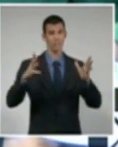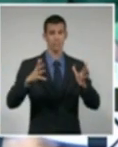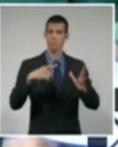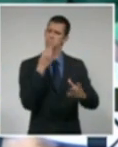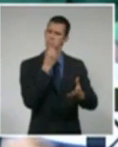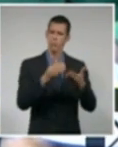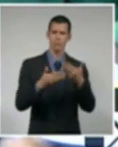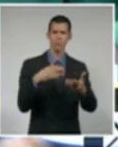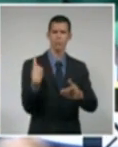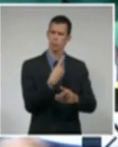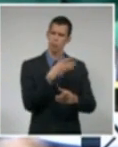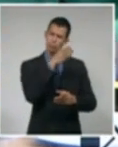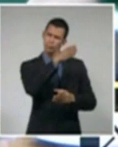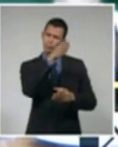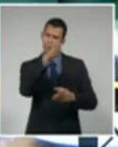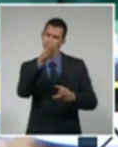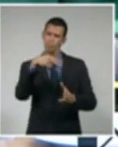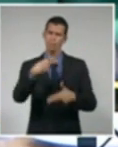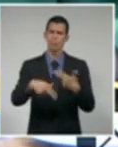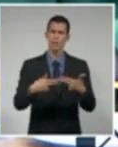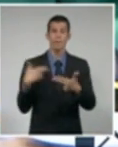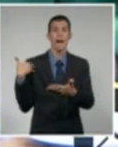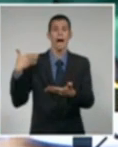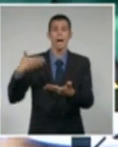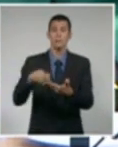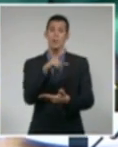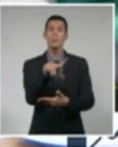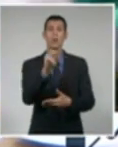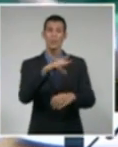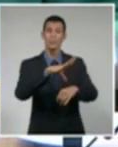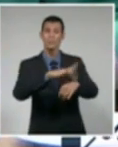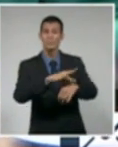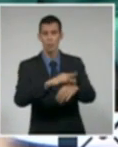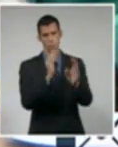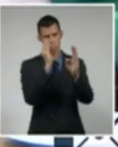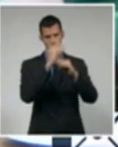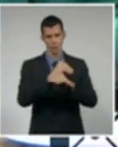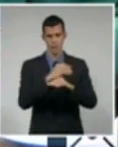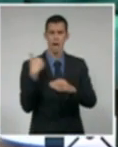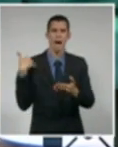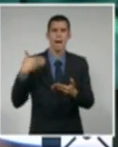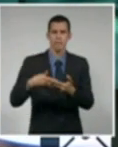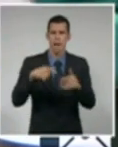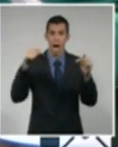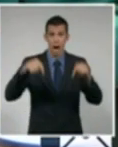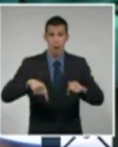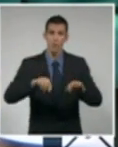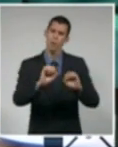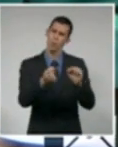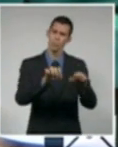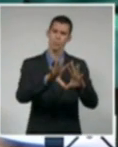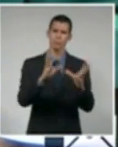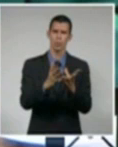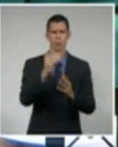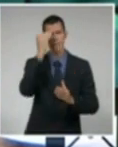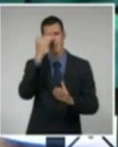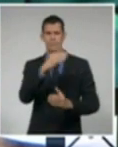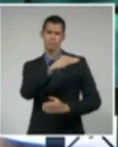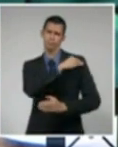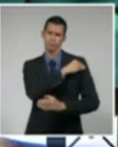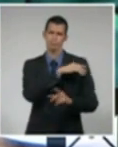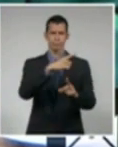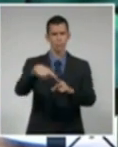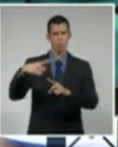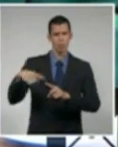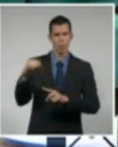lamentar ningún incidente en la zona por las medidas también que se han tomado allí desde el punto de vista de control, el apoyo del MININ, el apoyo de las organizaciones de la